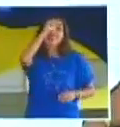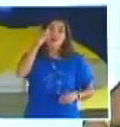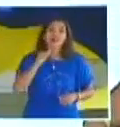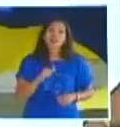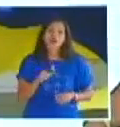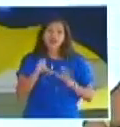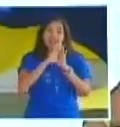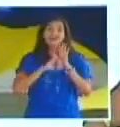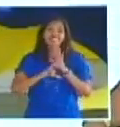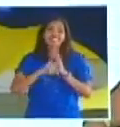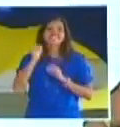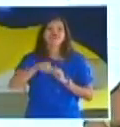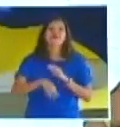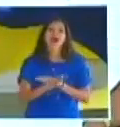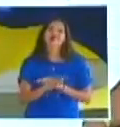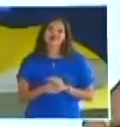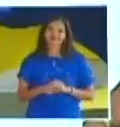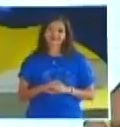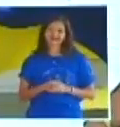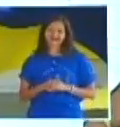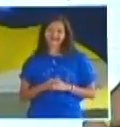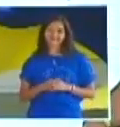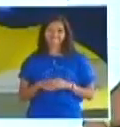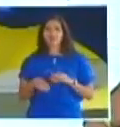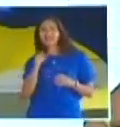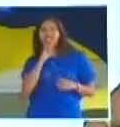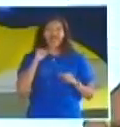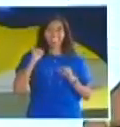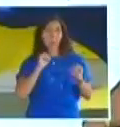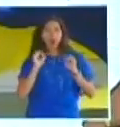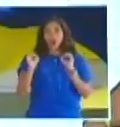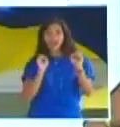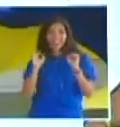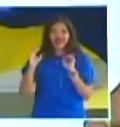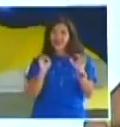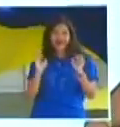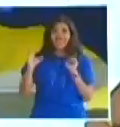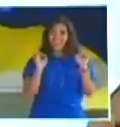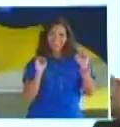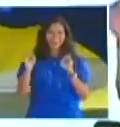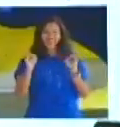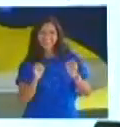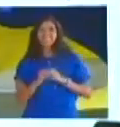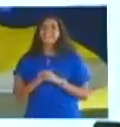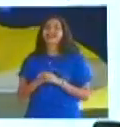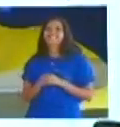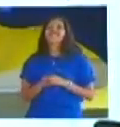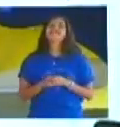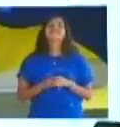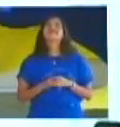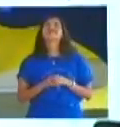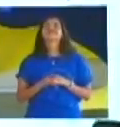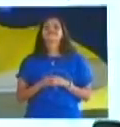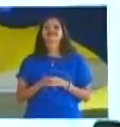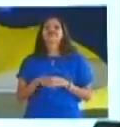domingo la constituyente se iba y empezó a cantarle, ¡oh, oh,